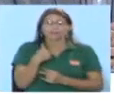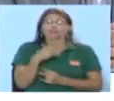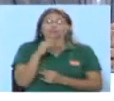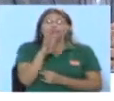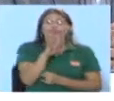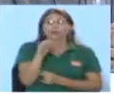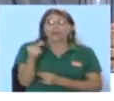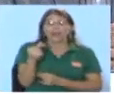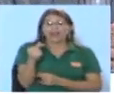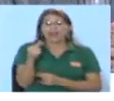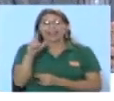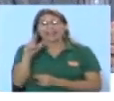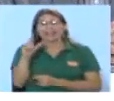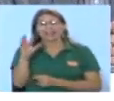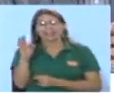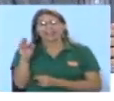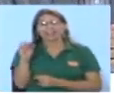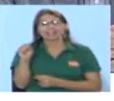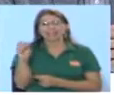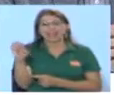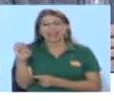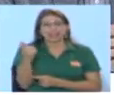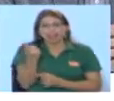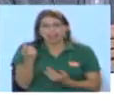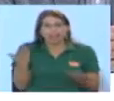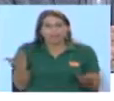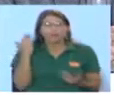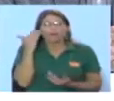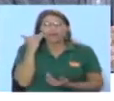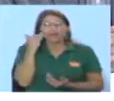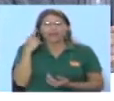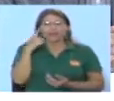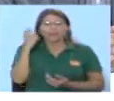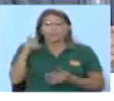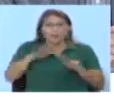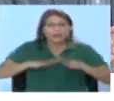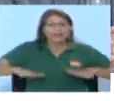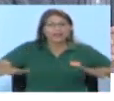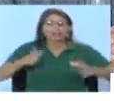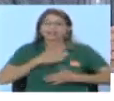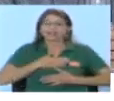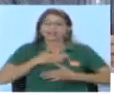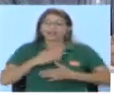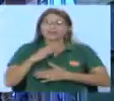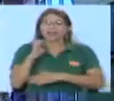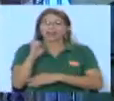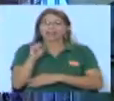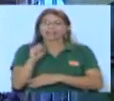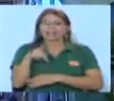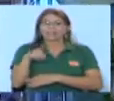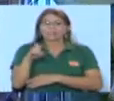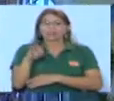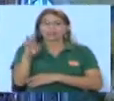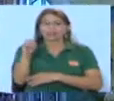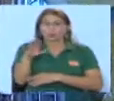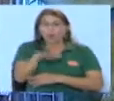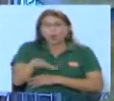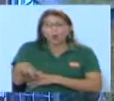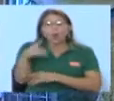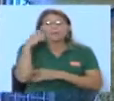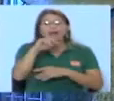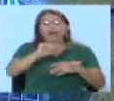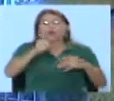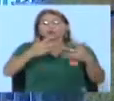Y básicamente, ¿por qué no lo tenemos? Porque el espectro que tenemos disponible para que los otros operadores que en este momento están operando, o